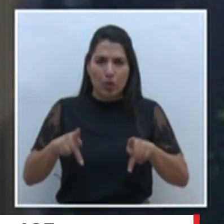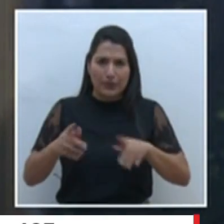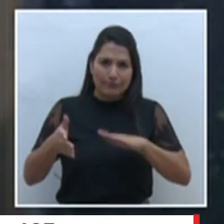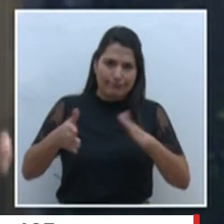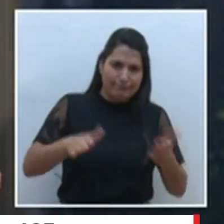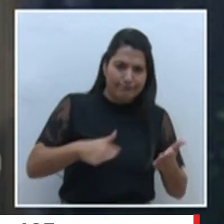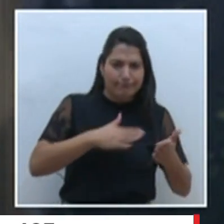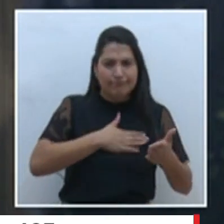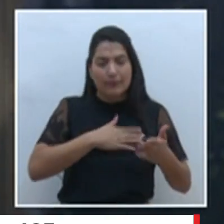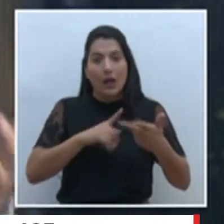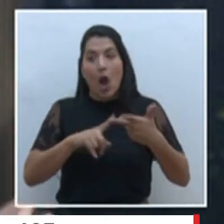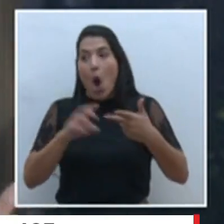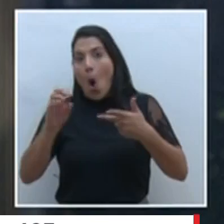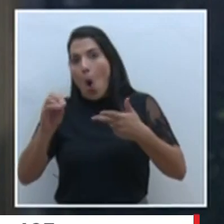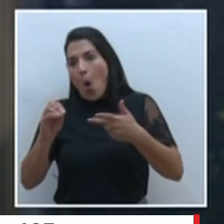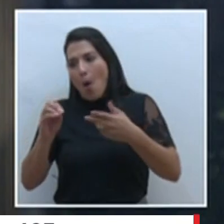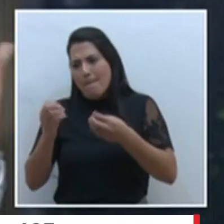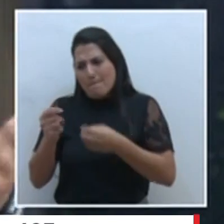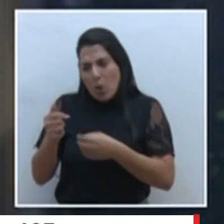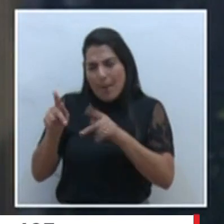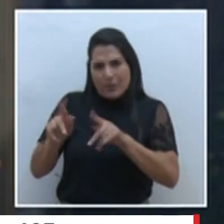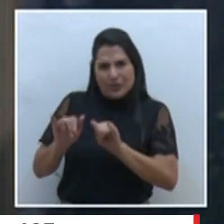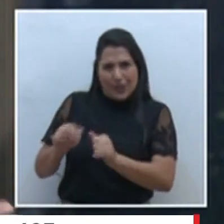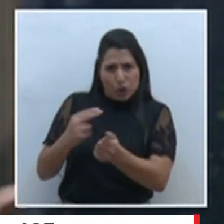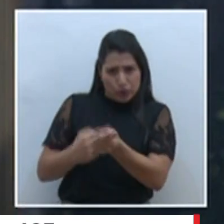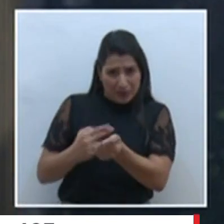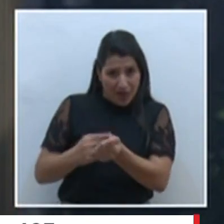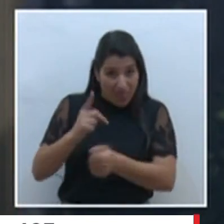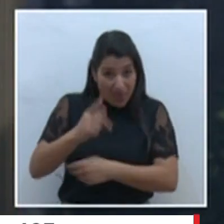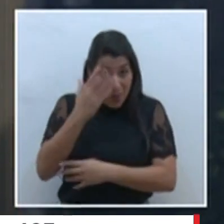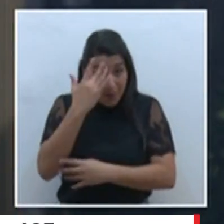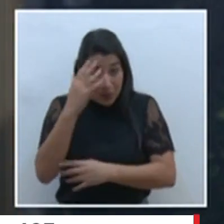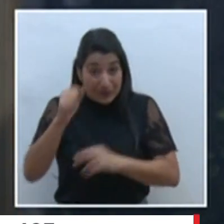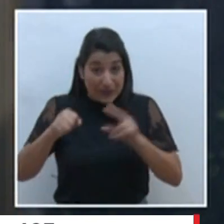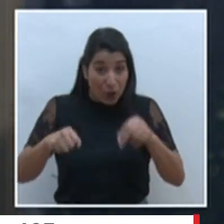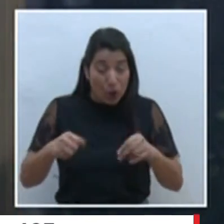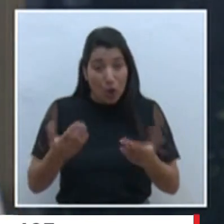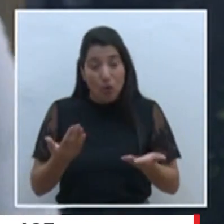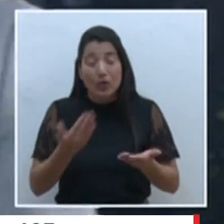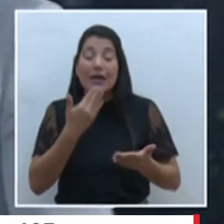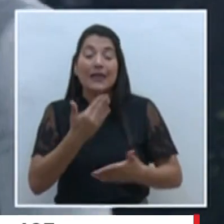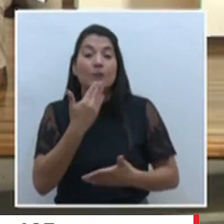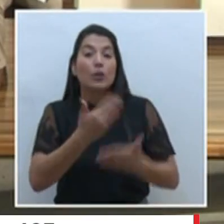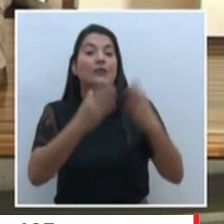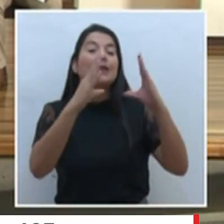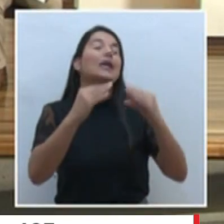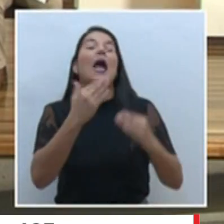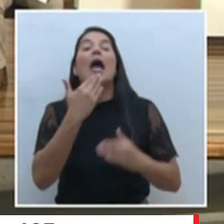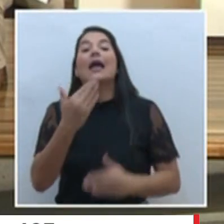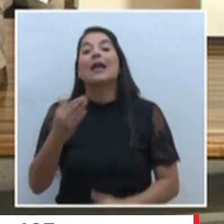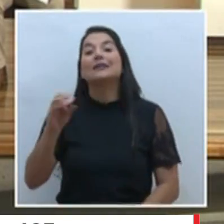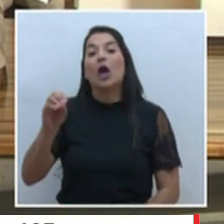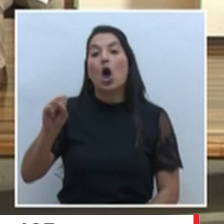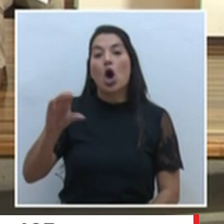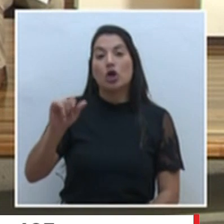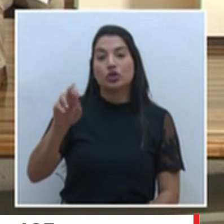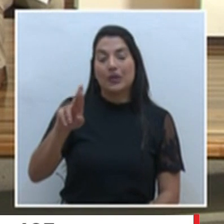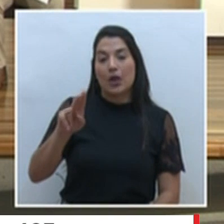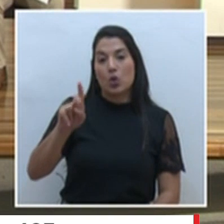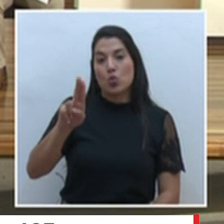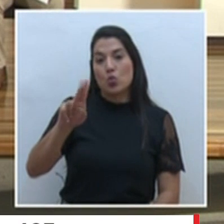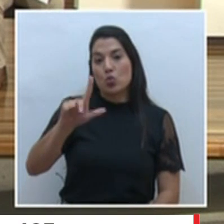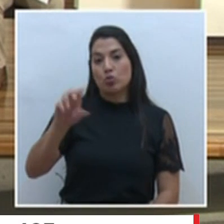Entonces, tal vez poner en contexto eso, hay que alarmarse o no, un nuevo llamado a reaccionar. Gracias, buenas tardes. Gracias, Óscar Ulloa, Noticias Repretel. Si